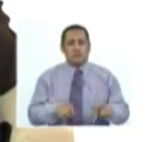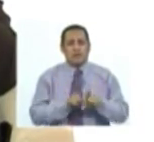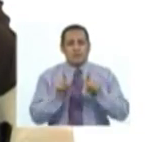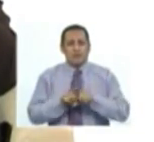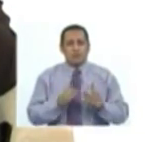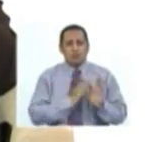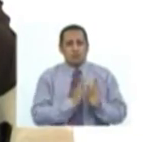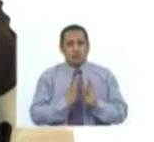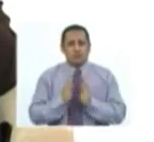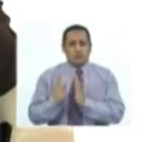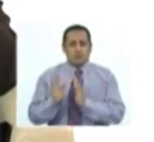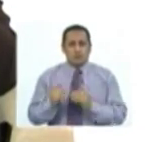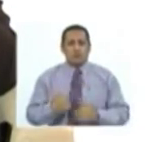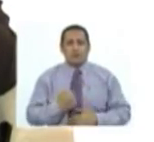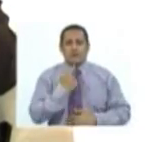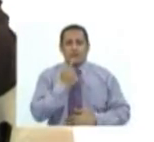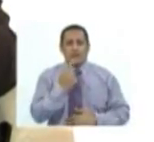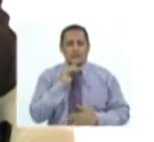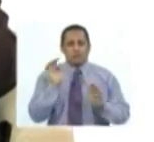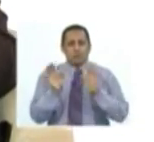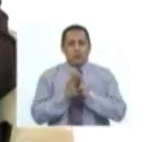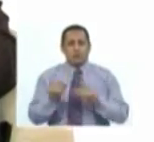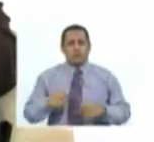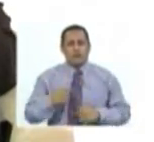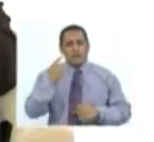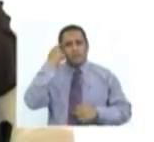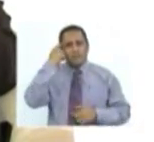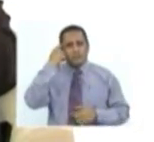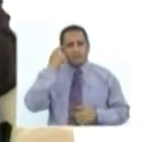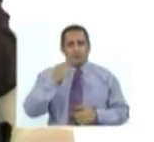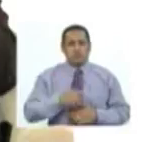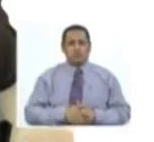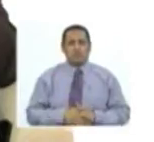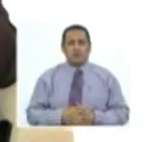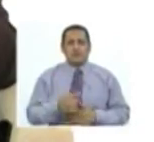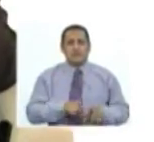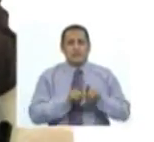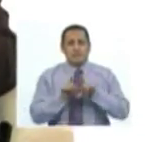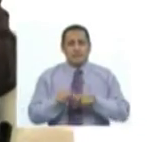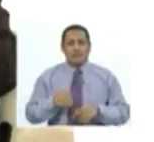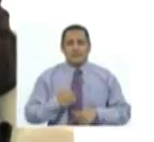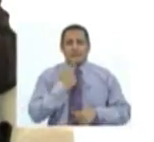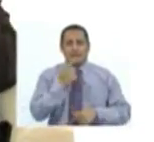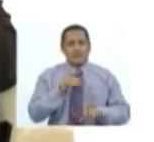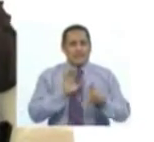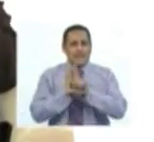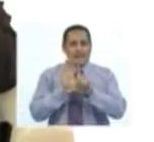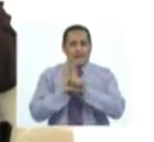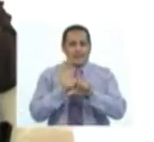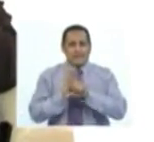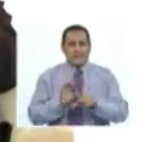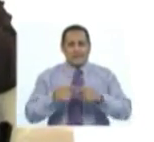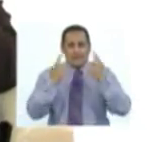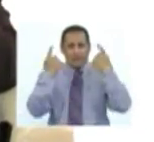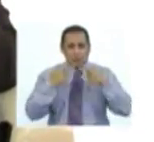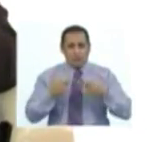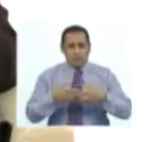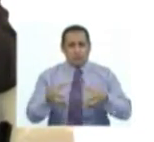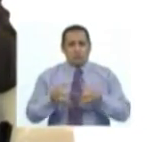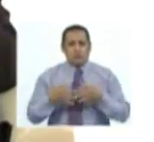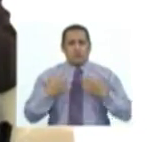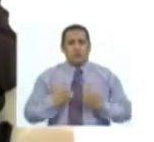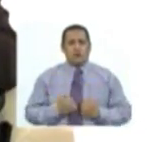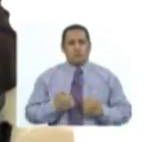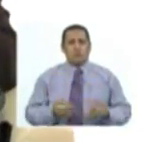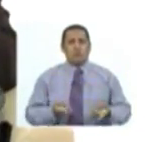un procedimiento que es el deliberativo, que es lo que legitima a la decisión colegiada. Entonces,